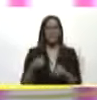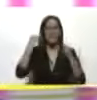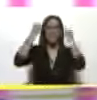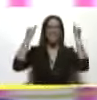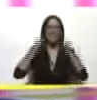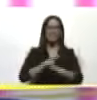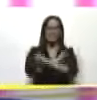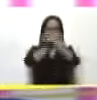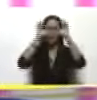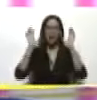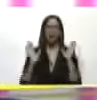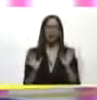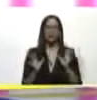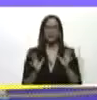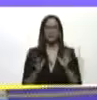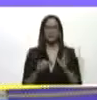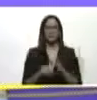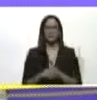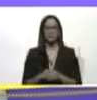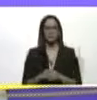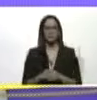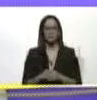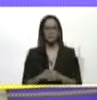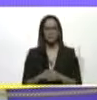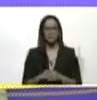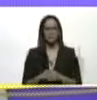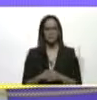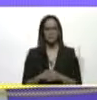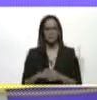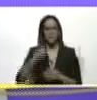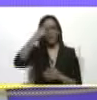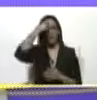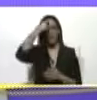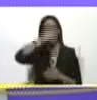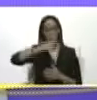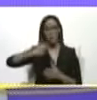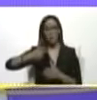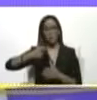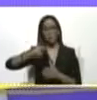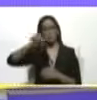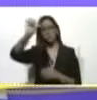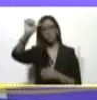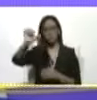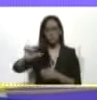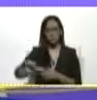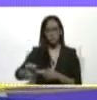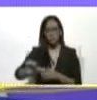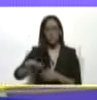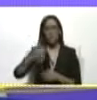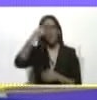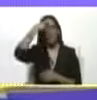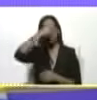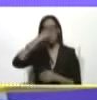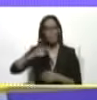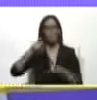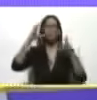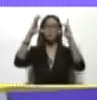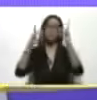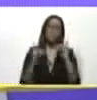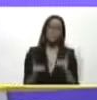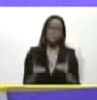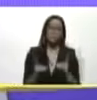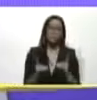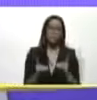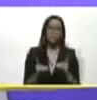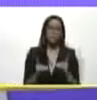bien claras el pueblo evaluará el pueblo decidirá